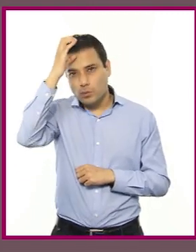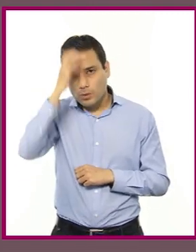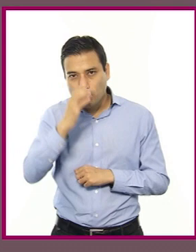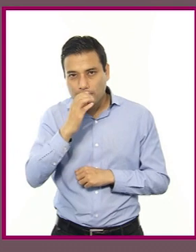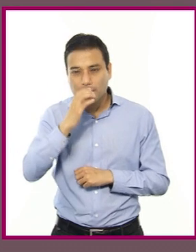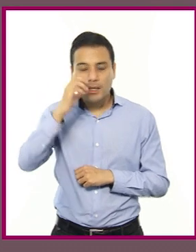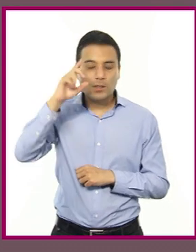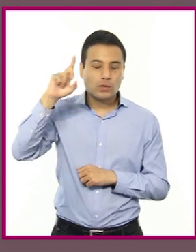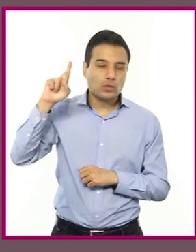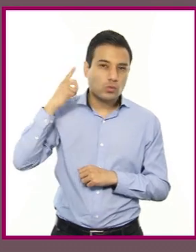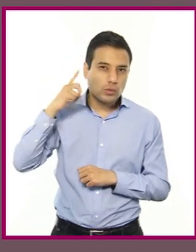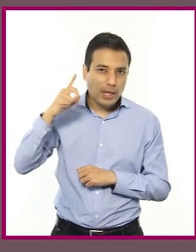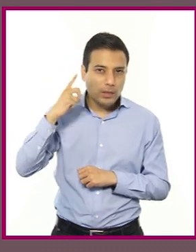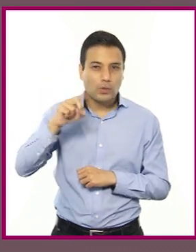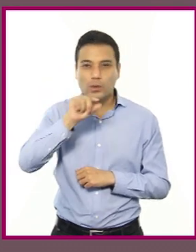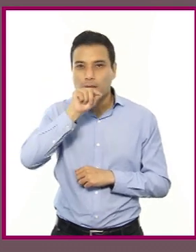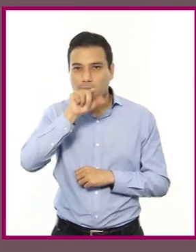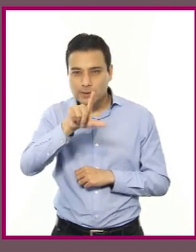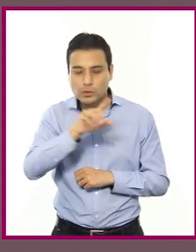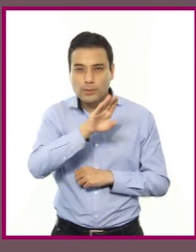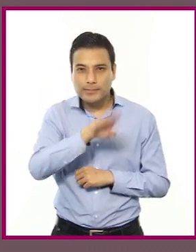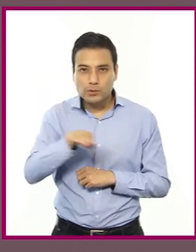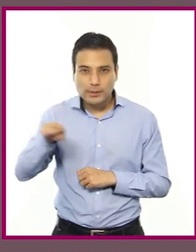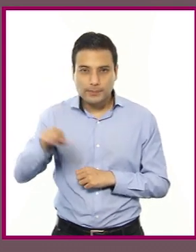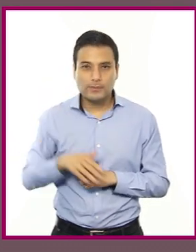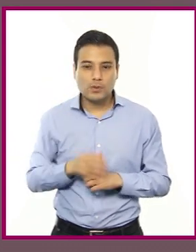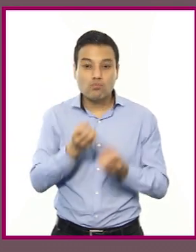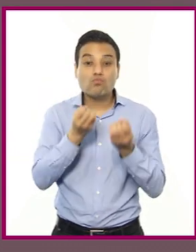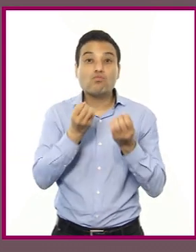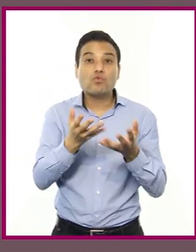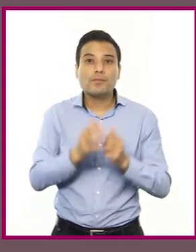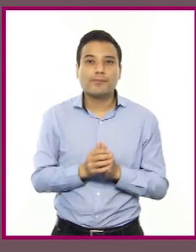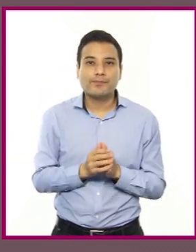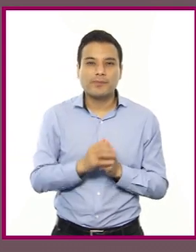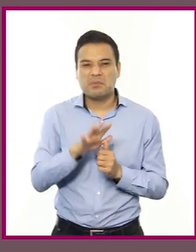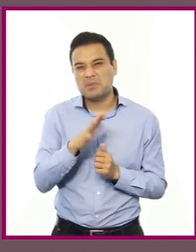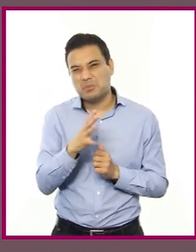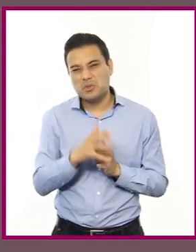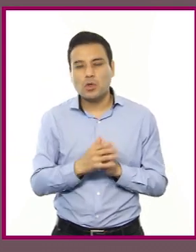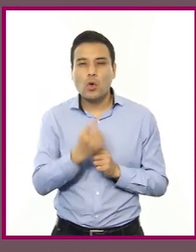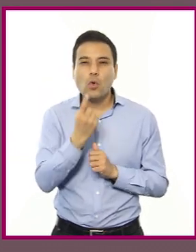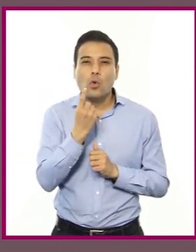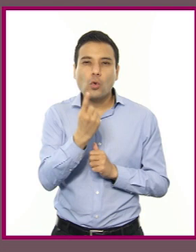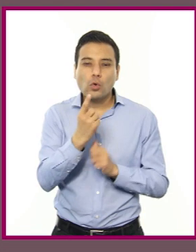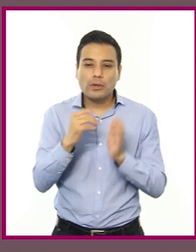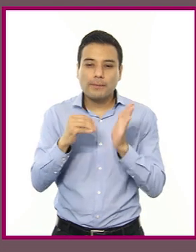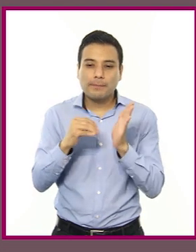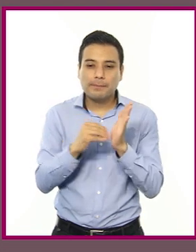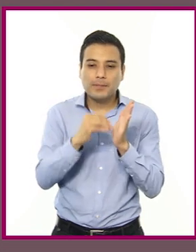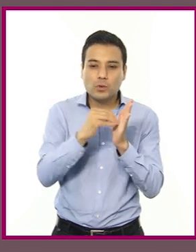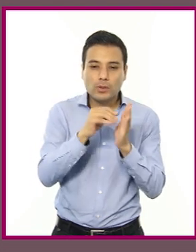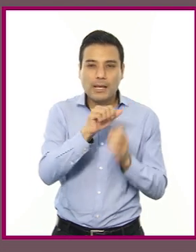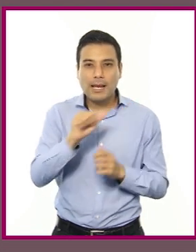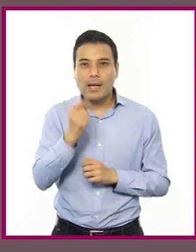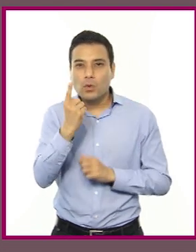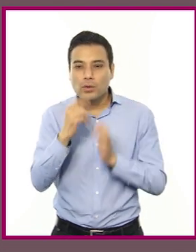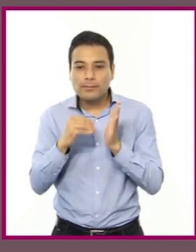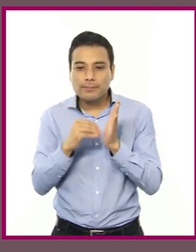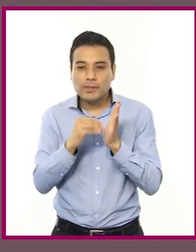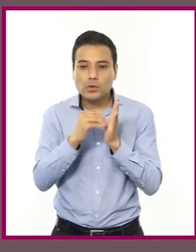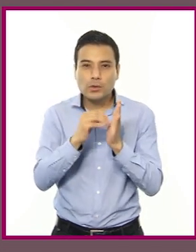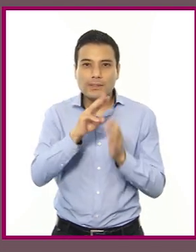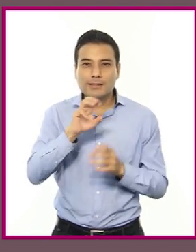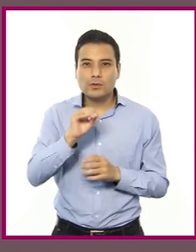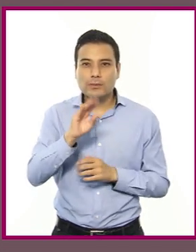Durango, Jalisco y Michoacán, se les otorgaron hectáreas que rondaban entre 1.000.000 y